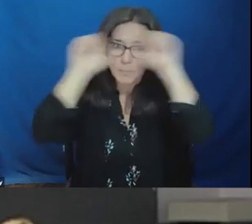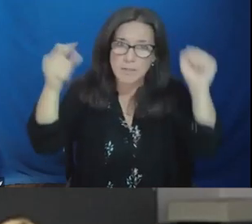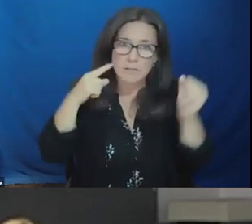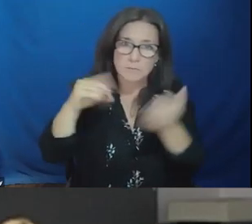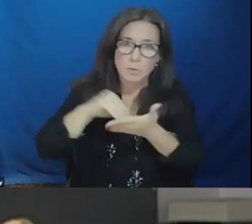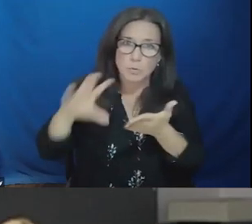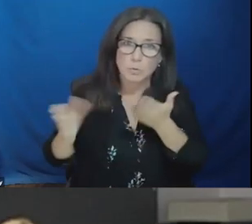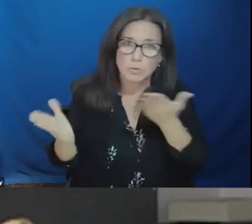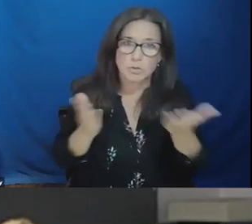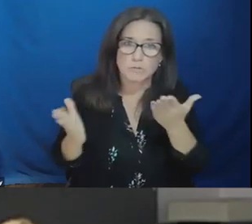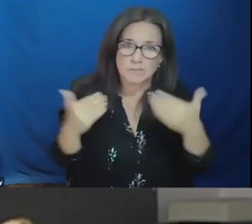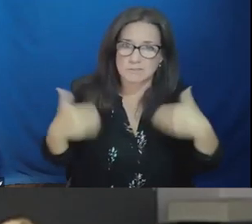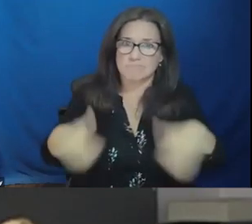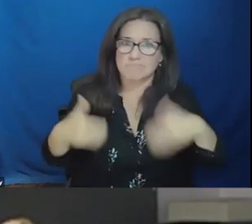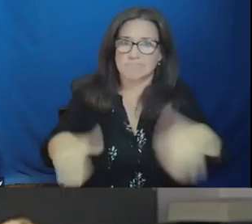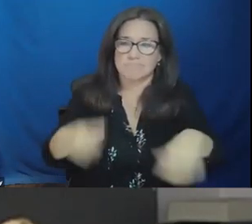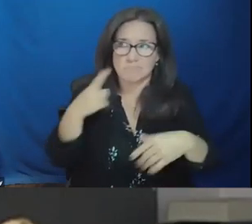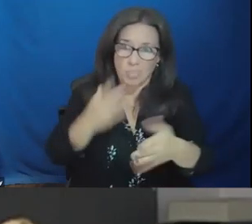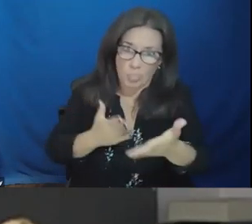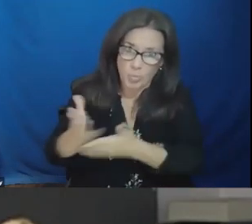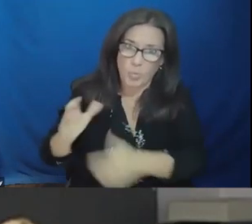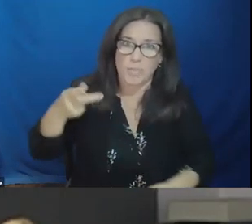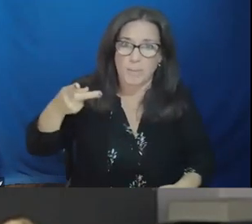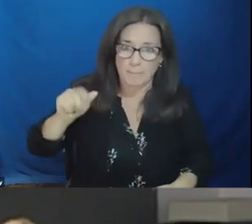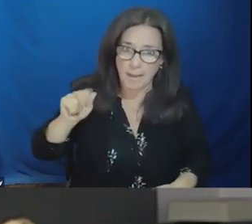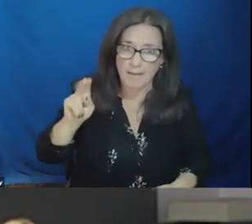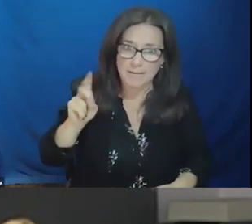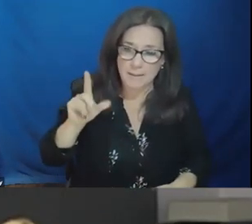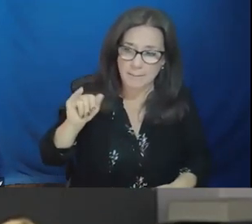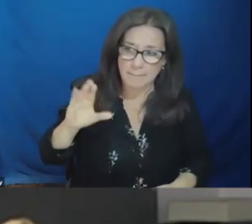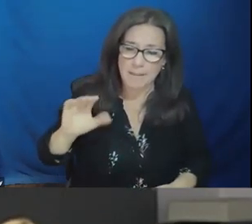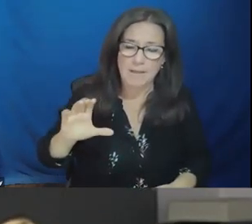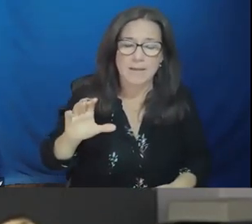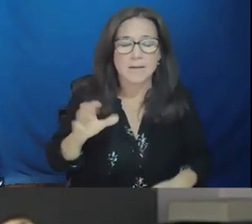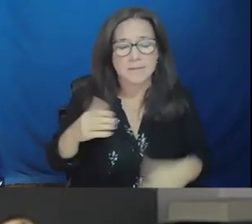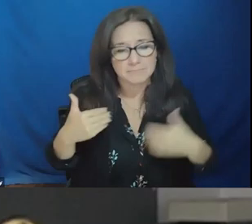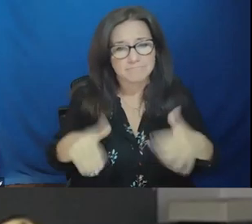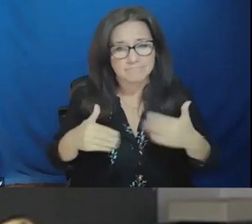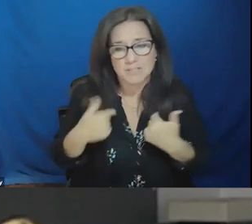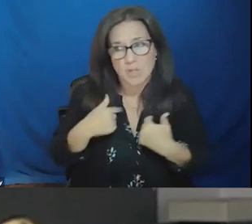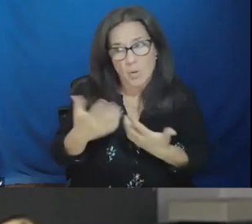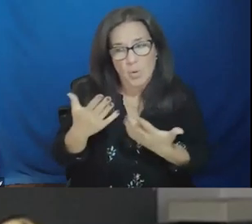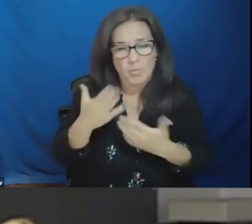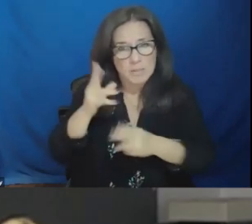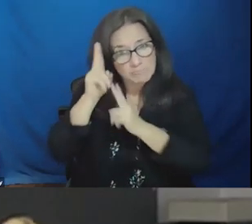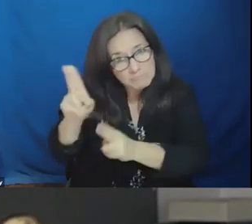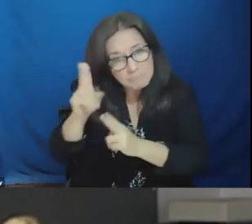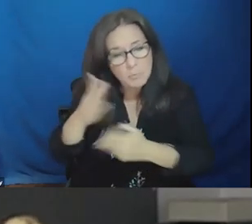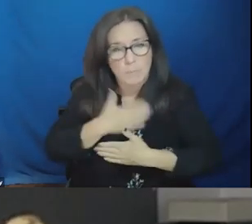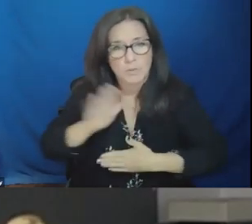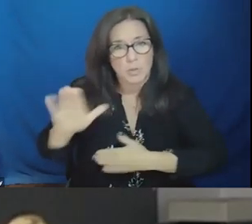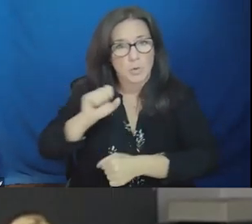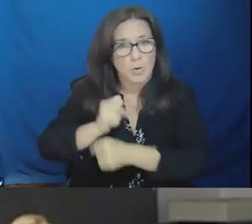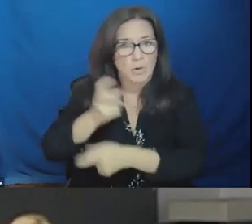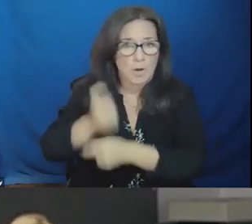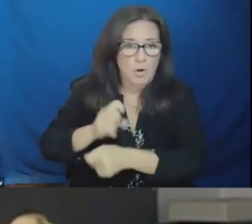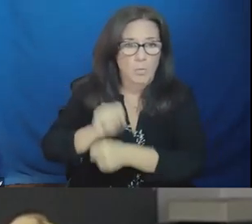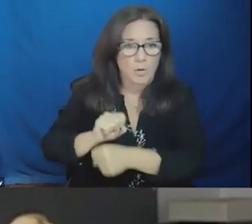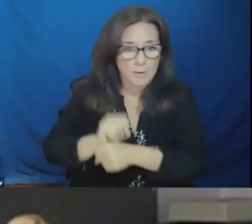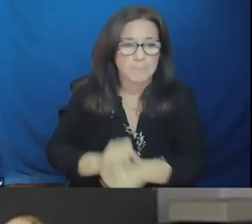usted ha tenido que cargar durante esta pandemia entonces solamente quiero reconocer su trabajo y